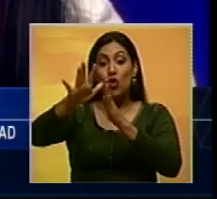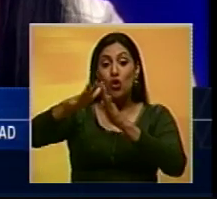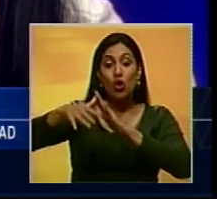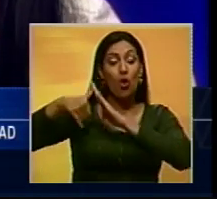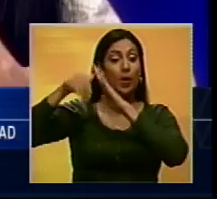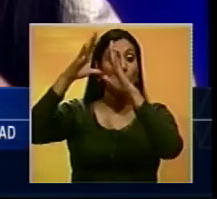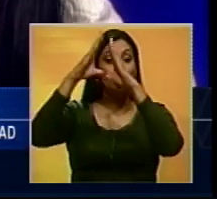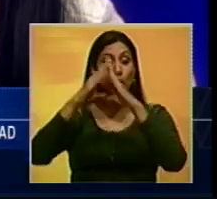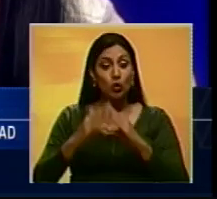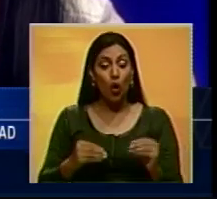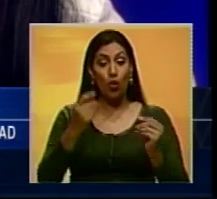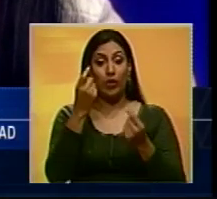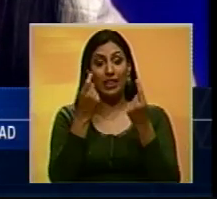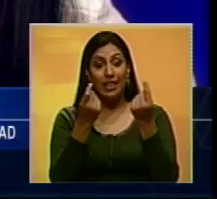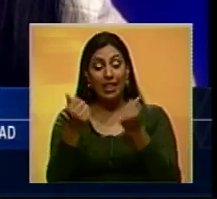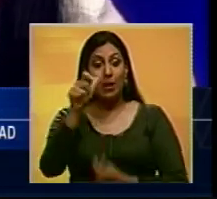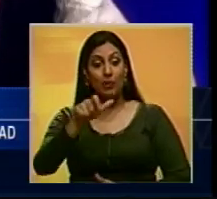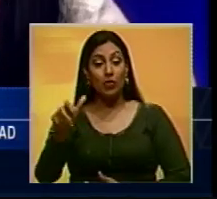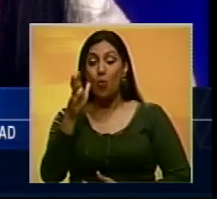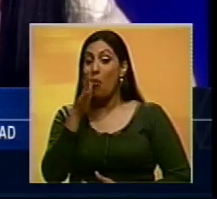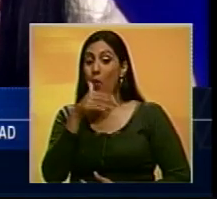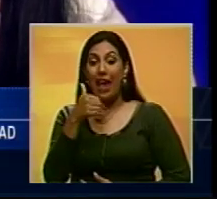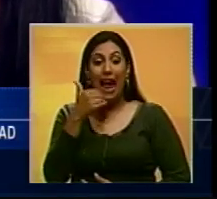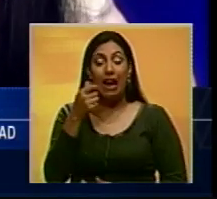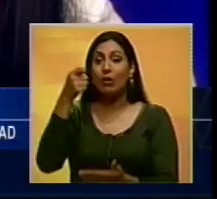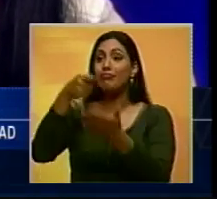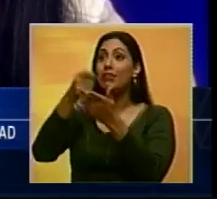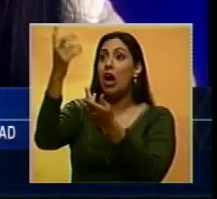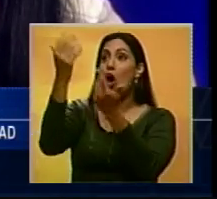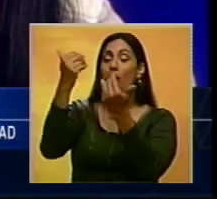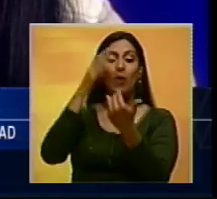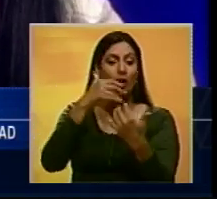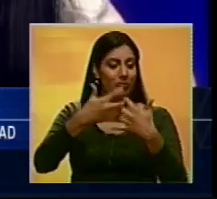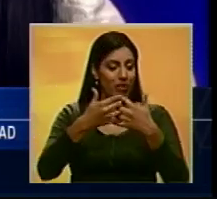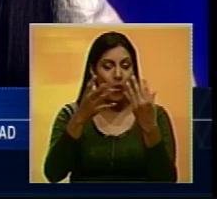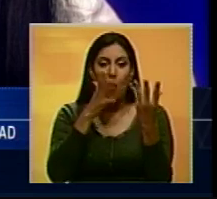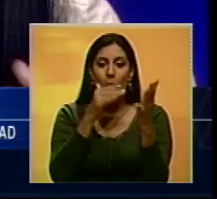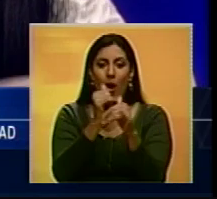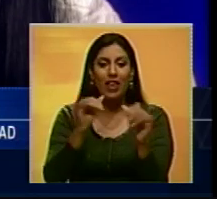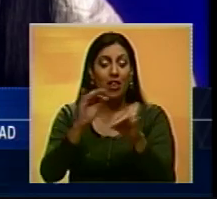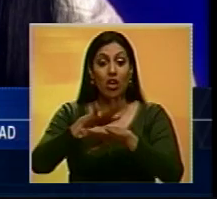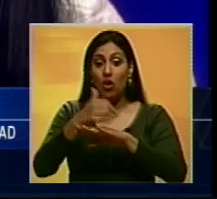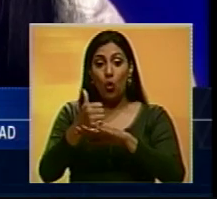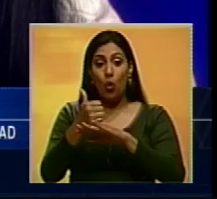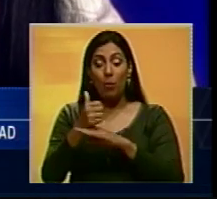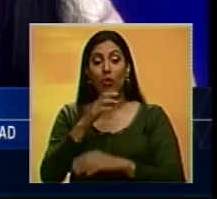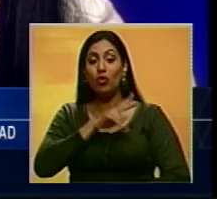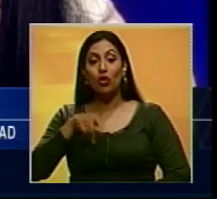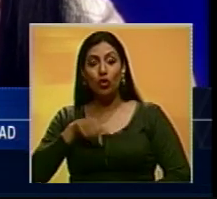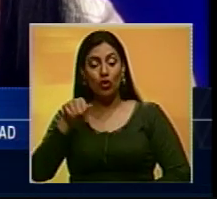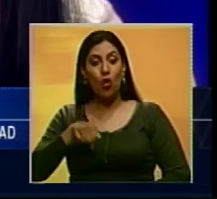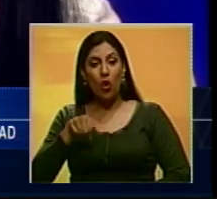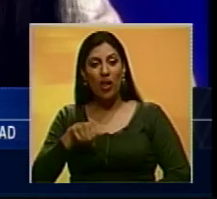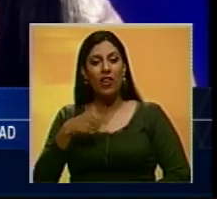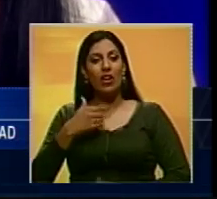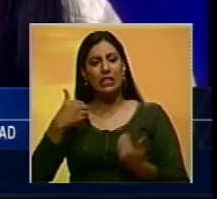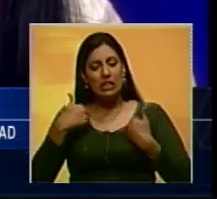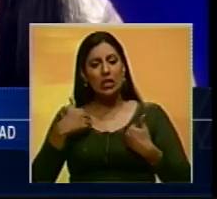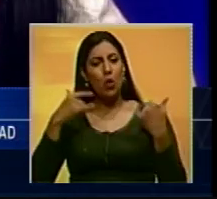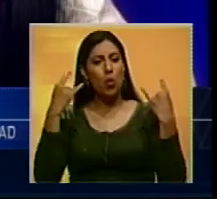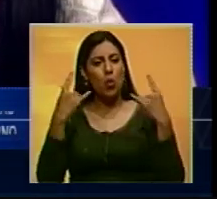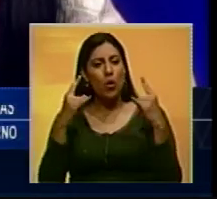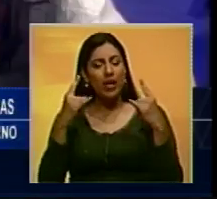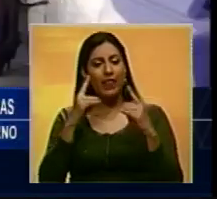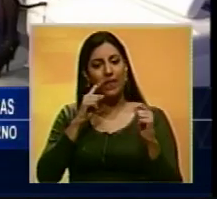los recursos de los venezolanos y que no hay con qué importar ni con qué producir. Y ello es culpa de un modelo que nosotros hoy estamos